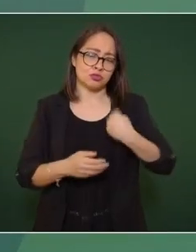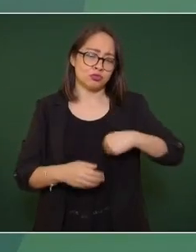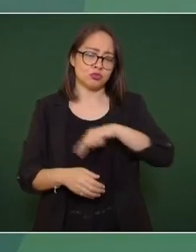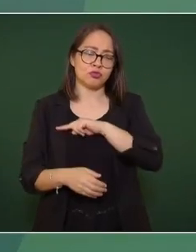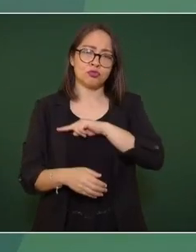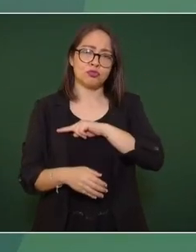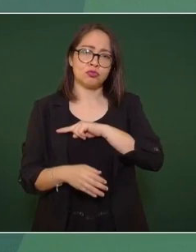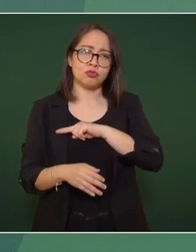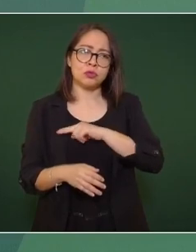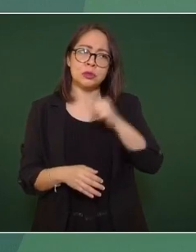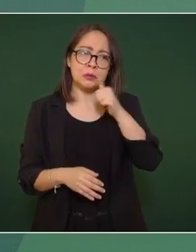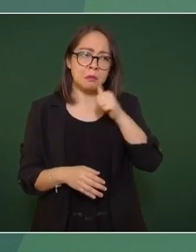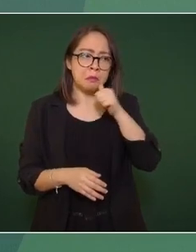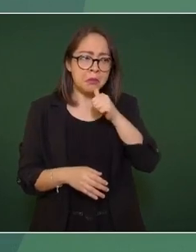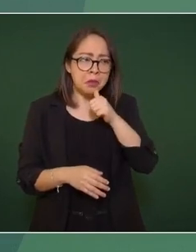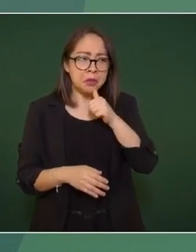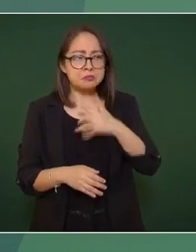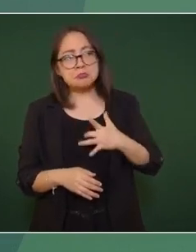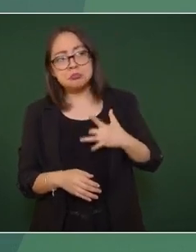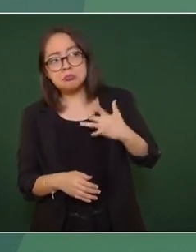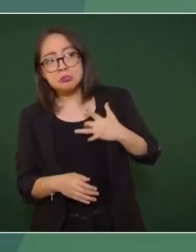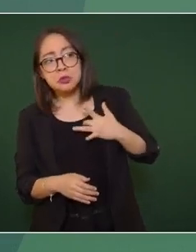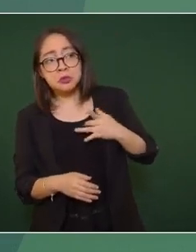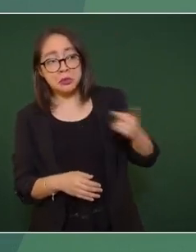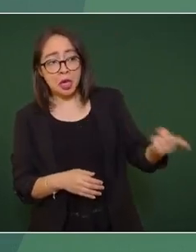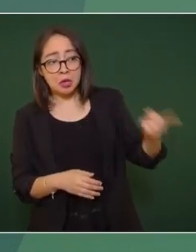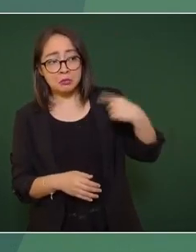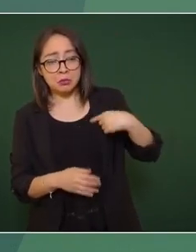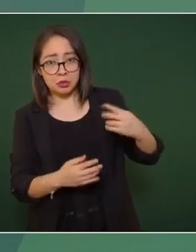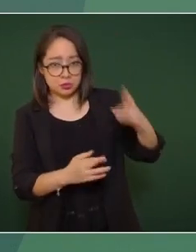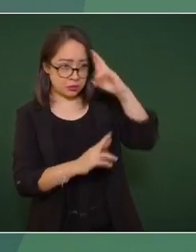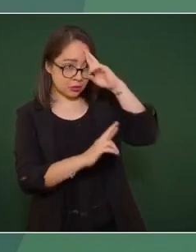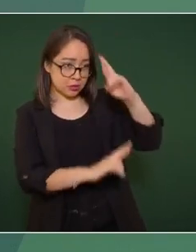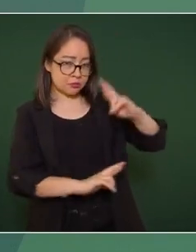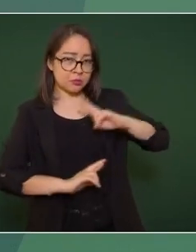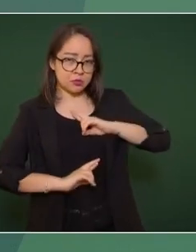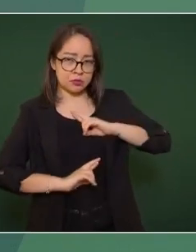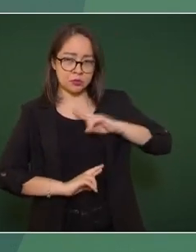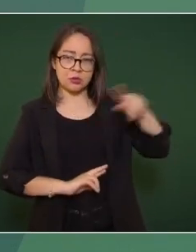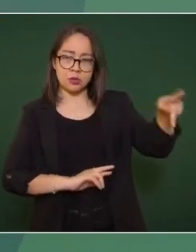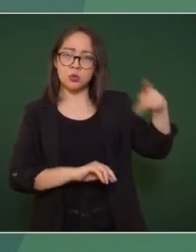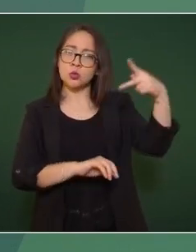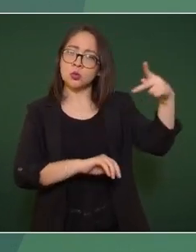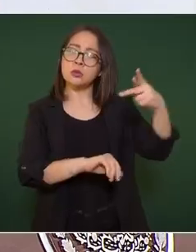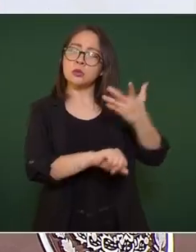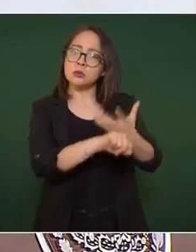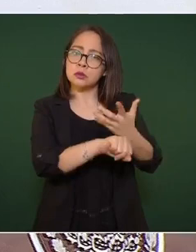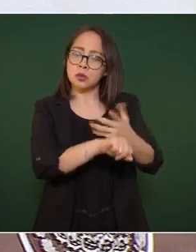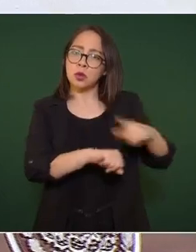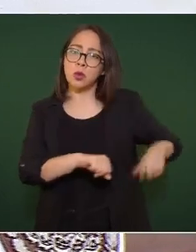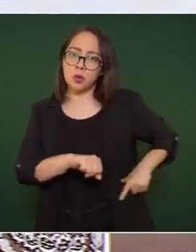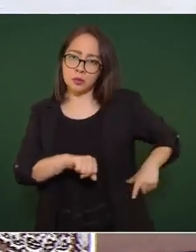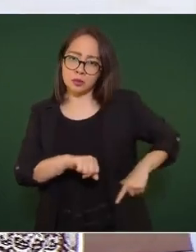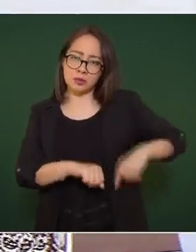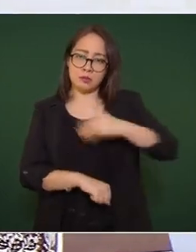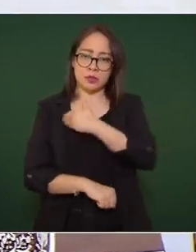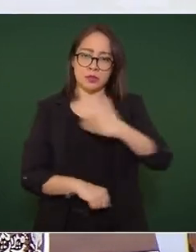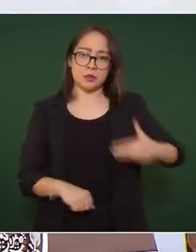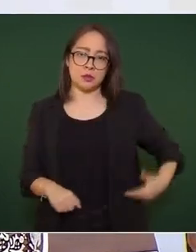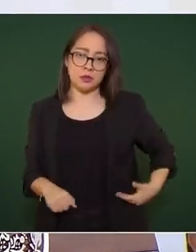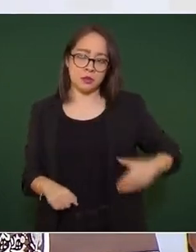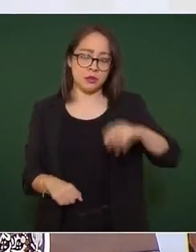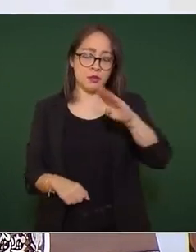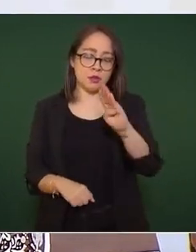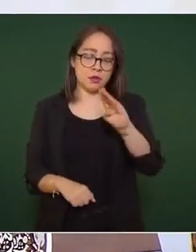actitud de mucho respeto del gobierno del presidente Biden y también del presidente Trump en